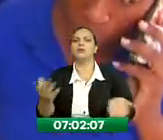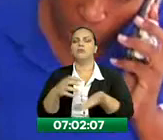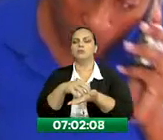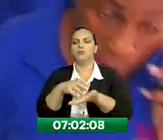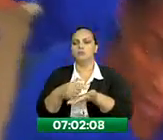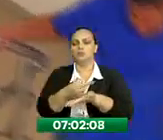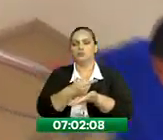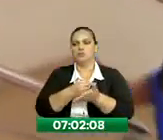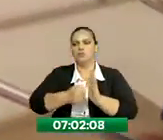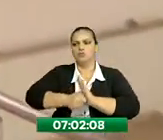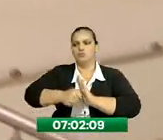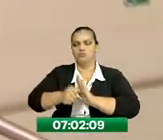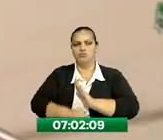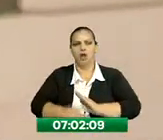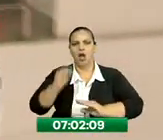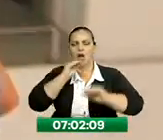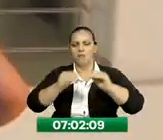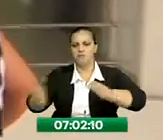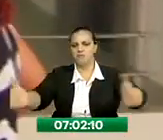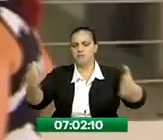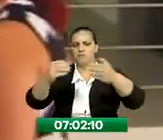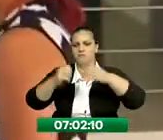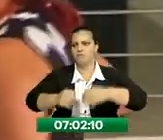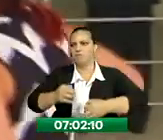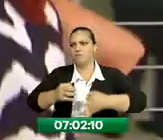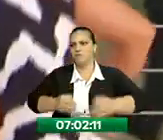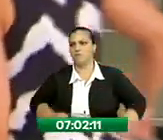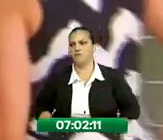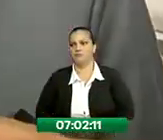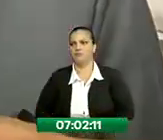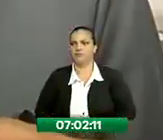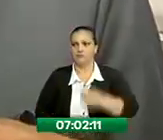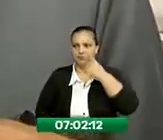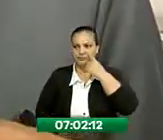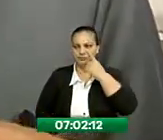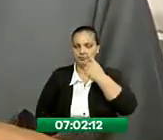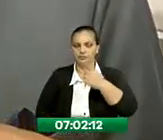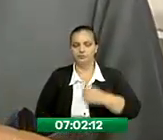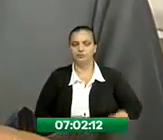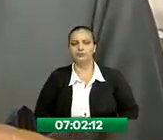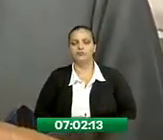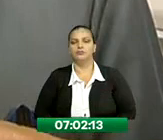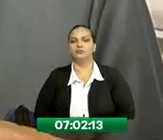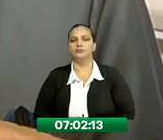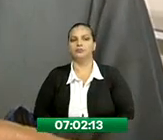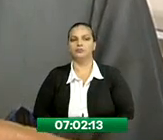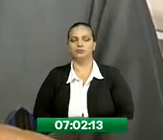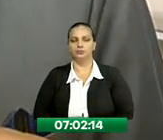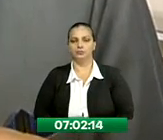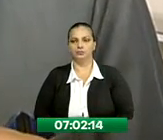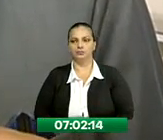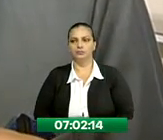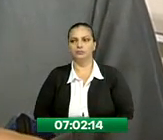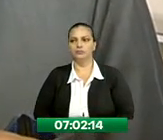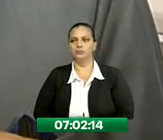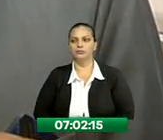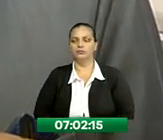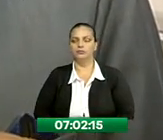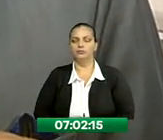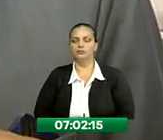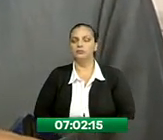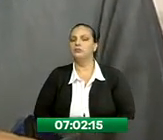sin embargo, expuso que padece de una enfermedad cardíaca. Por principio de celeridad, al